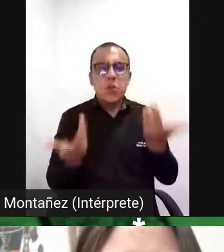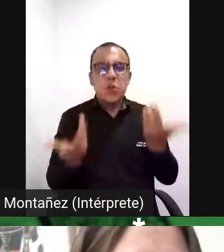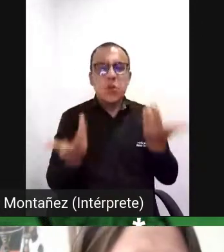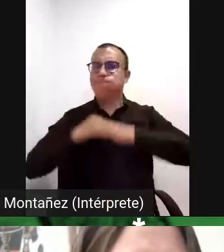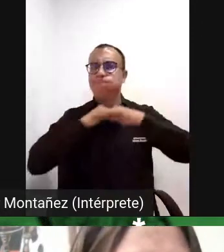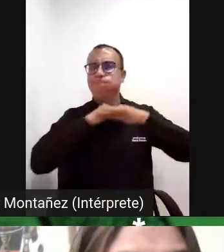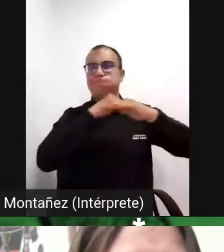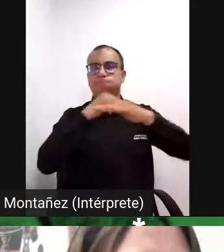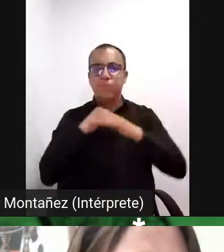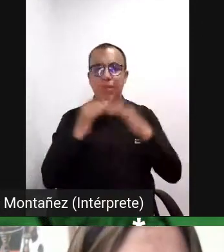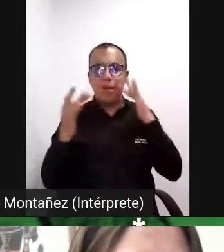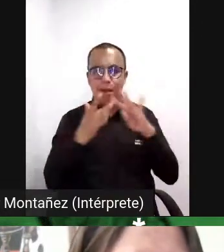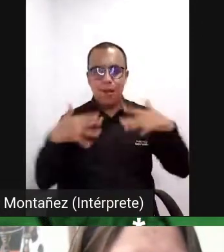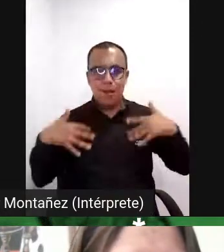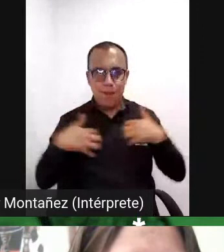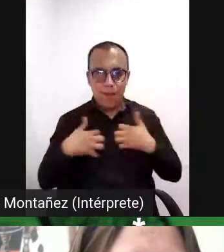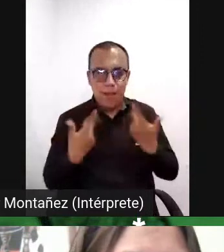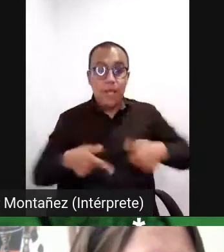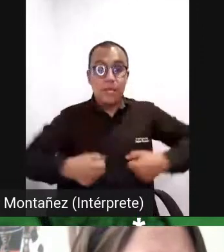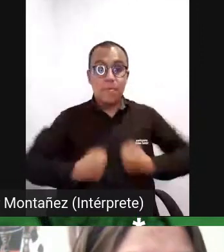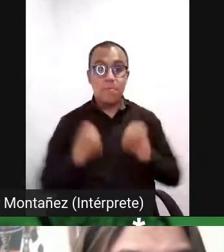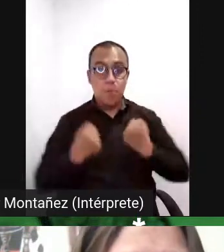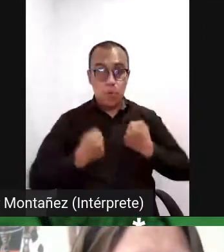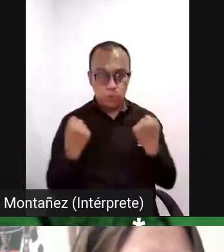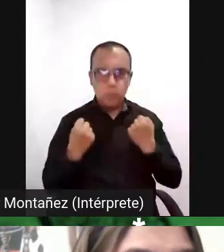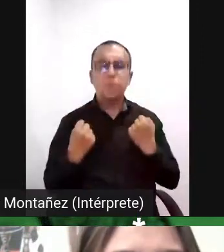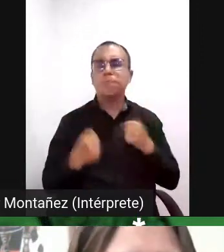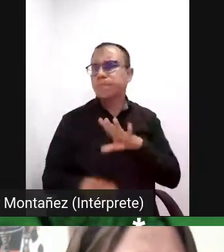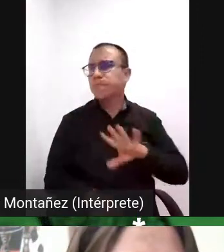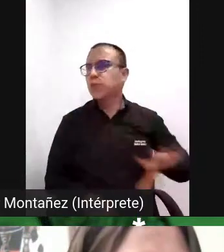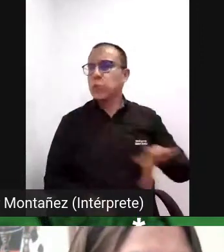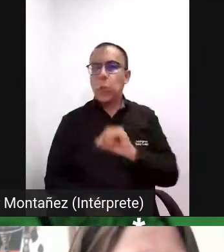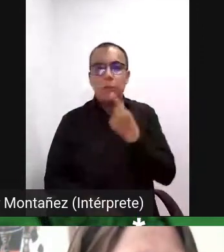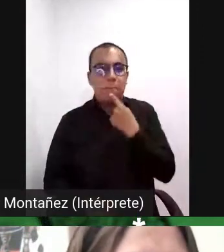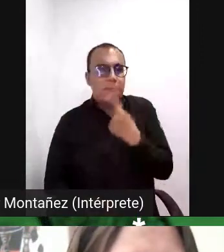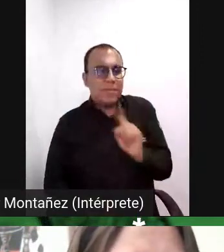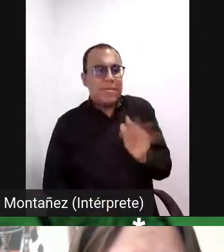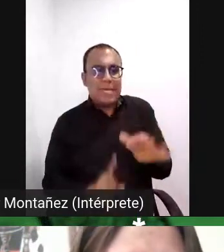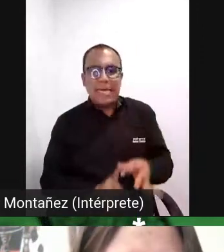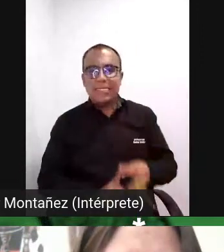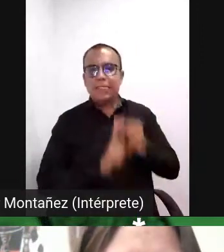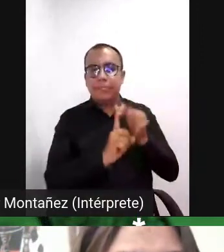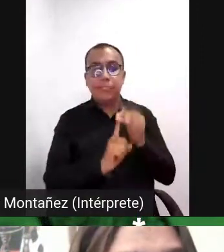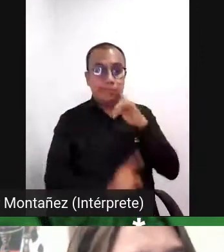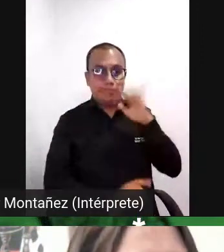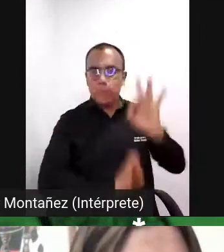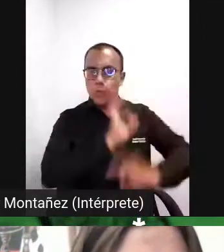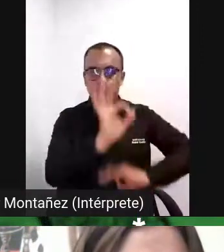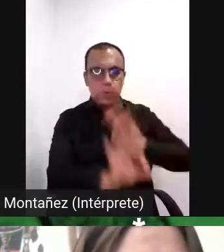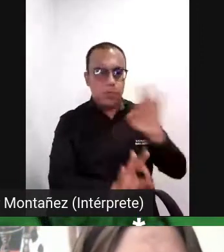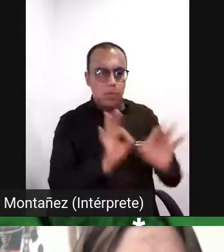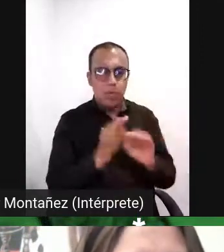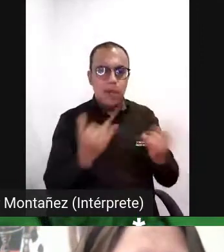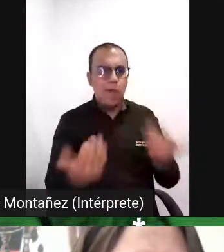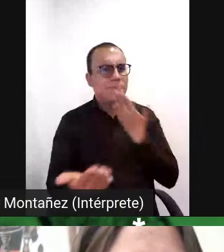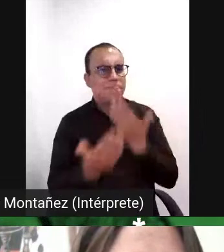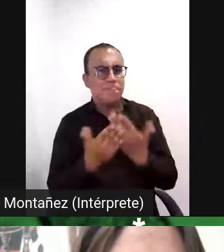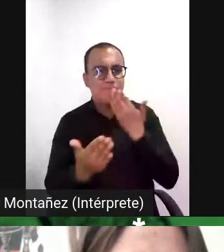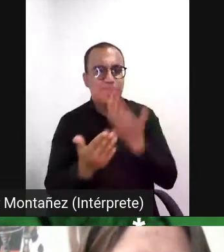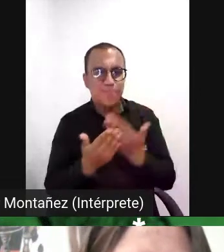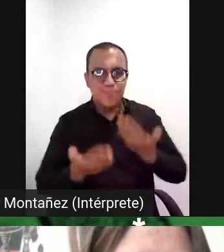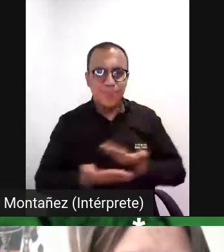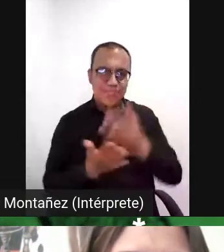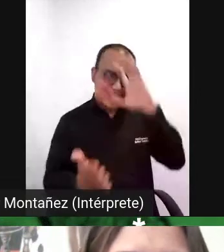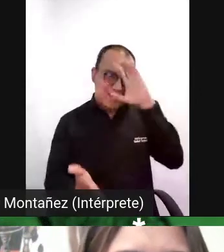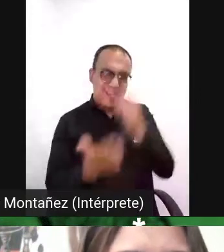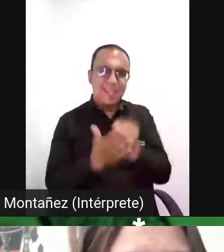las especies que tengamos aquí en Bogotá. Todas son únicas y especiales y debemos cuidarlas. Así que muchísimas gracias por ese comentario,